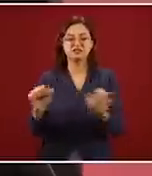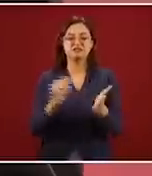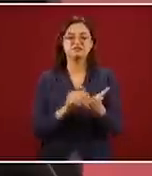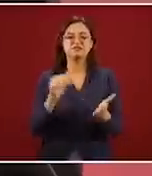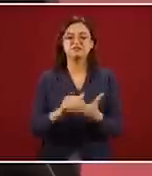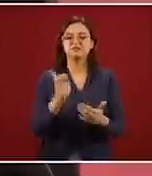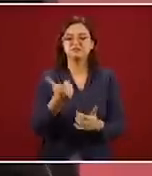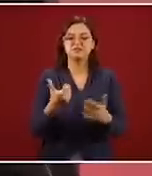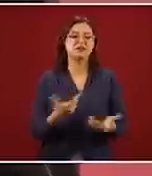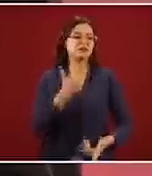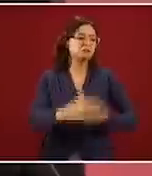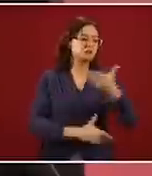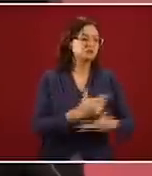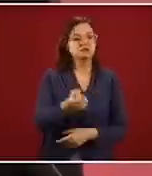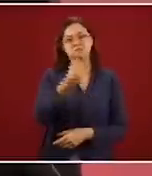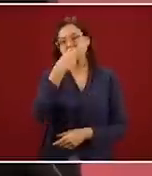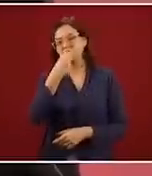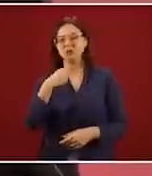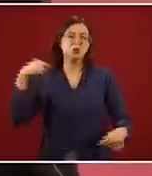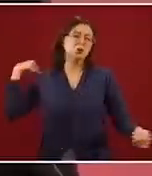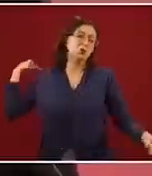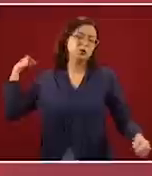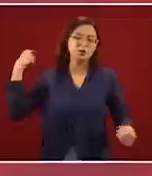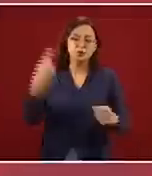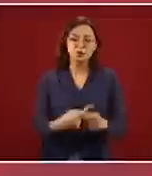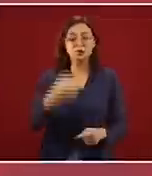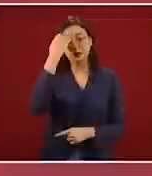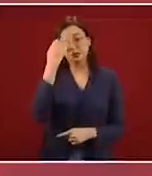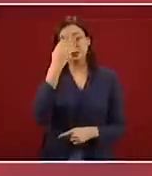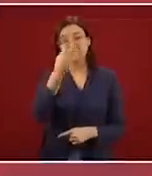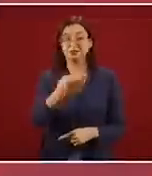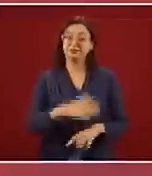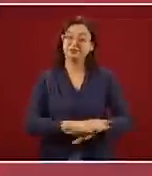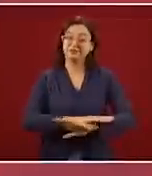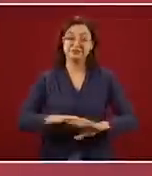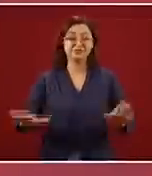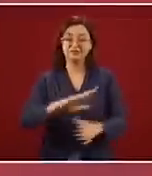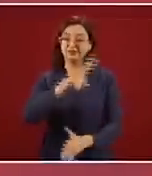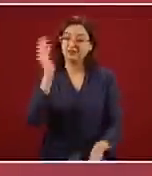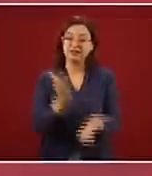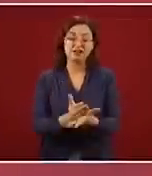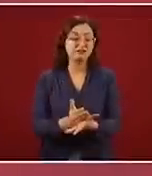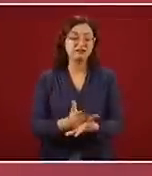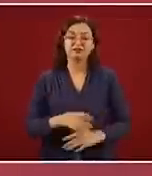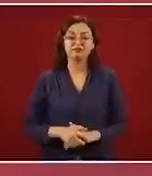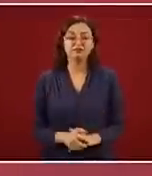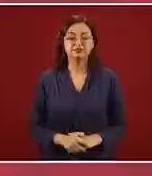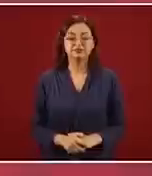y de medicamentos desde hace tiempo. Entonces ya se termina todo eso.